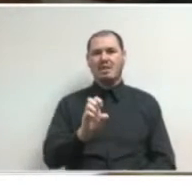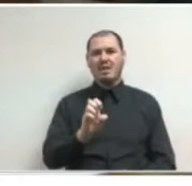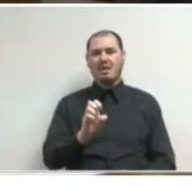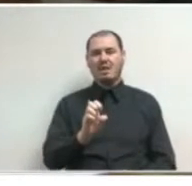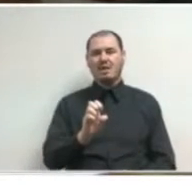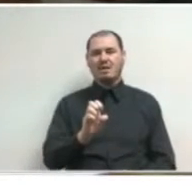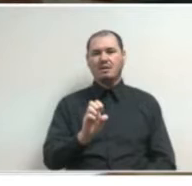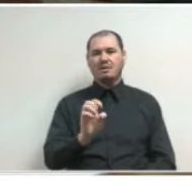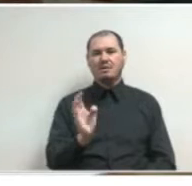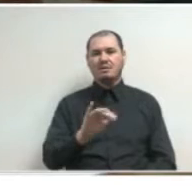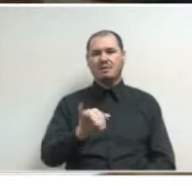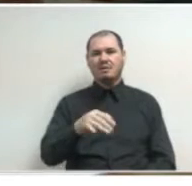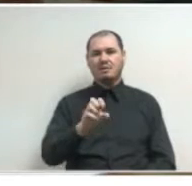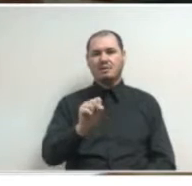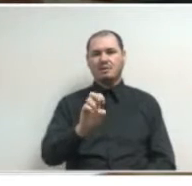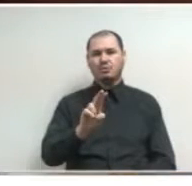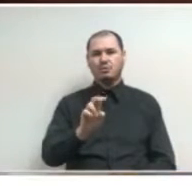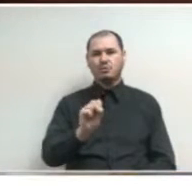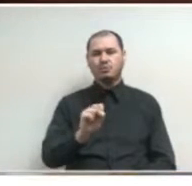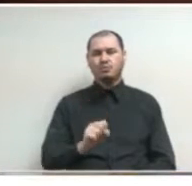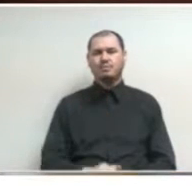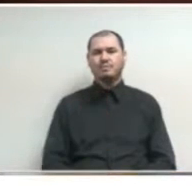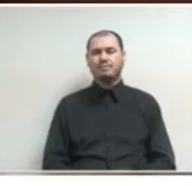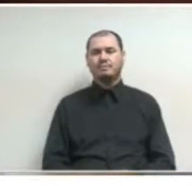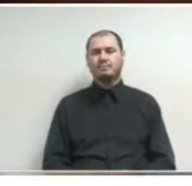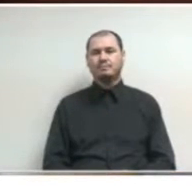Frente, oiga tú, doctor Manuel de Jesús,